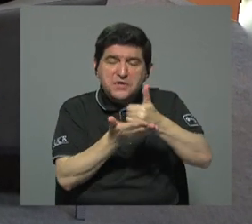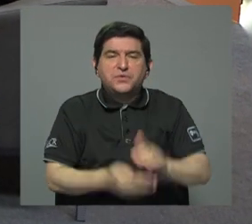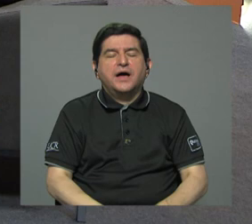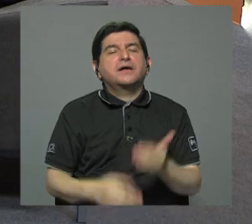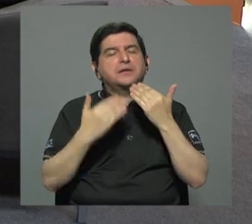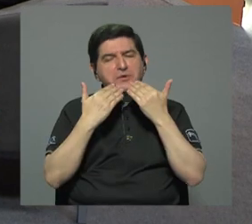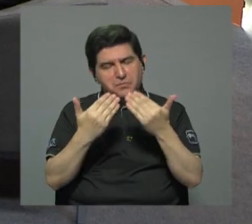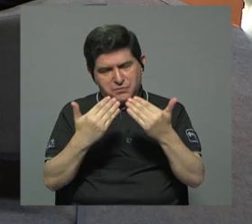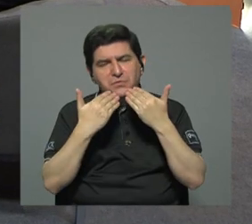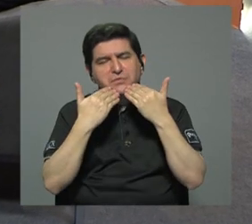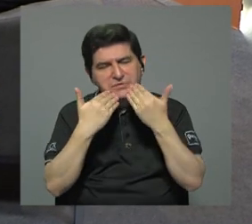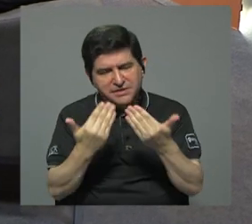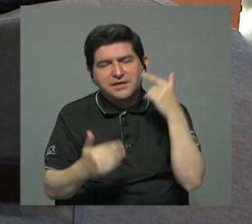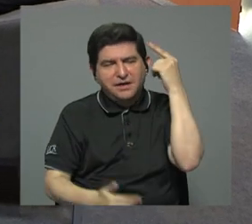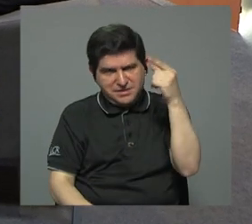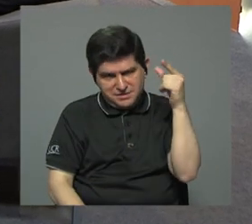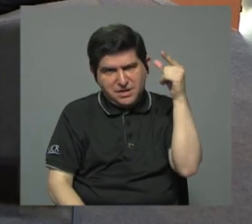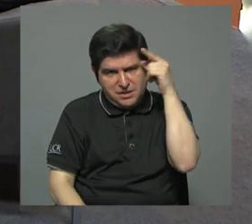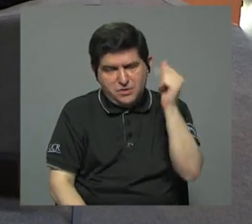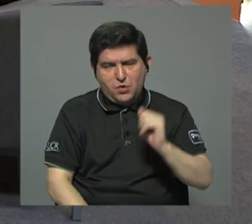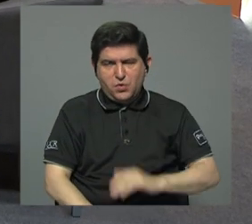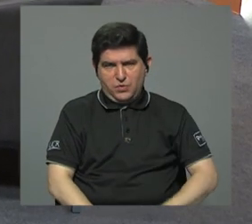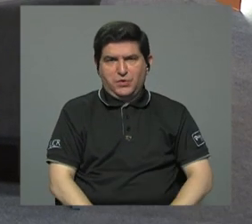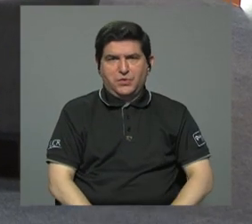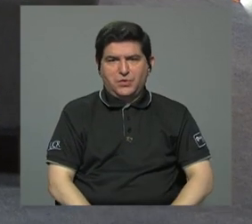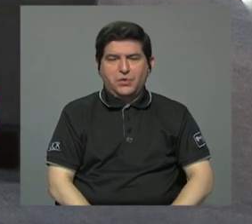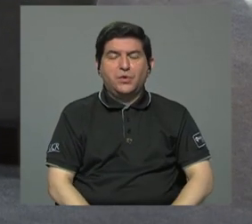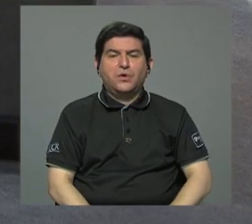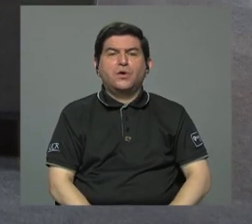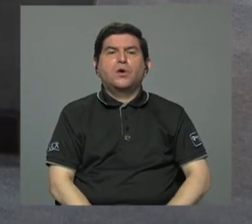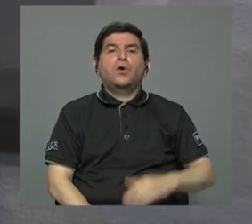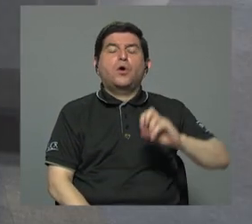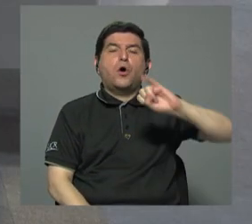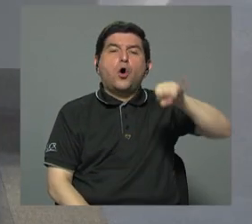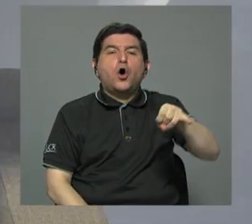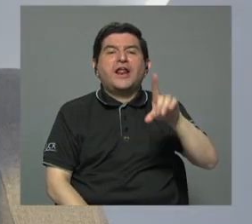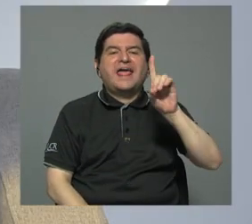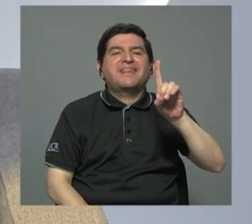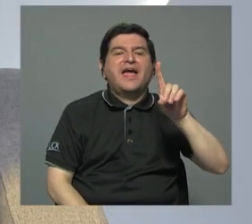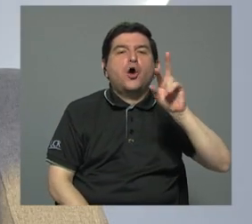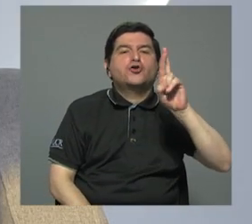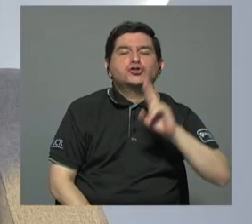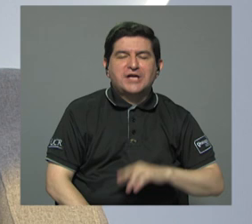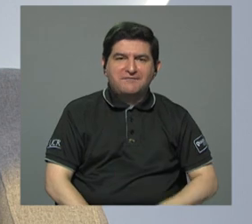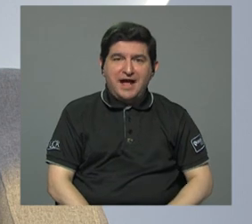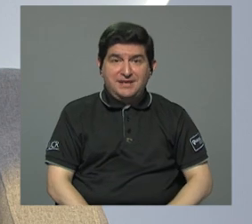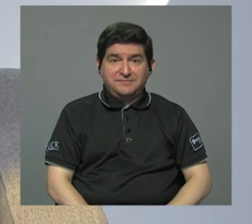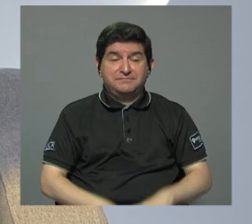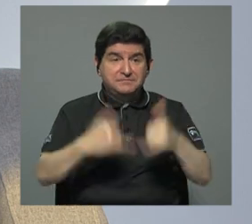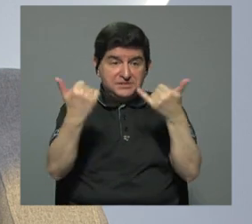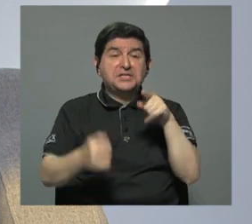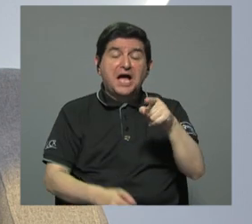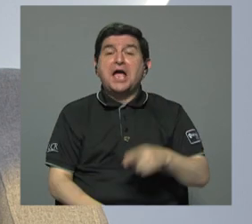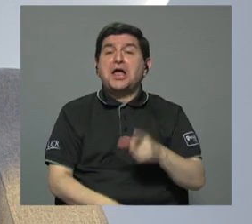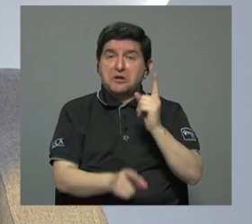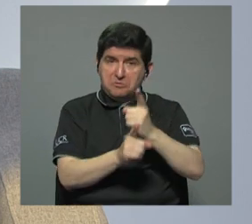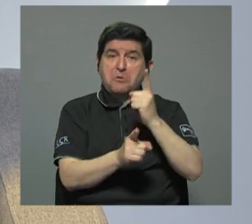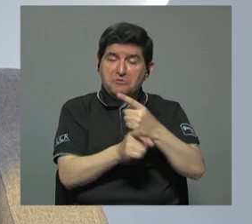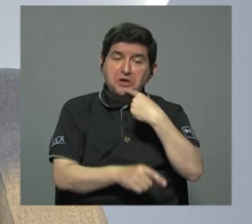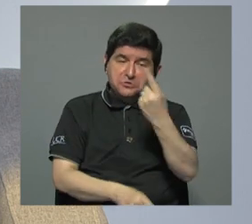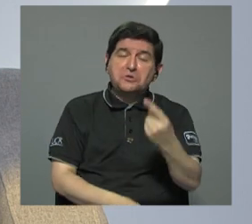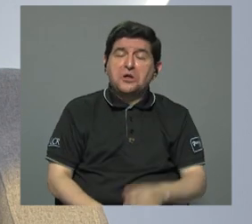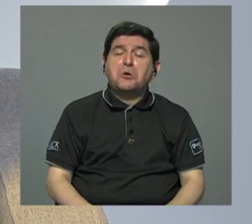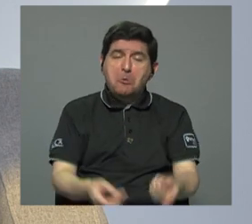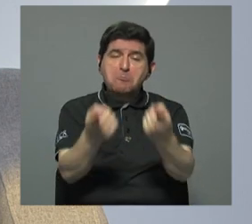agradecemos muchísimo, por supuesto, con don Jorge Dengo Rosabal. Bueno, ya él nos había confirmado también